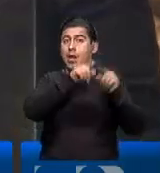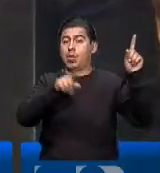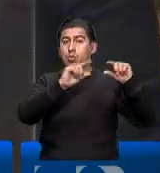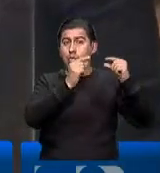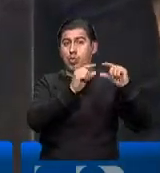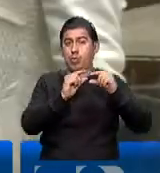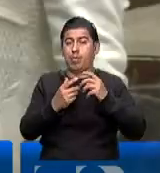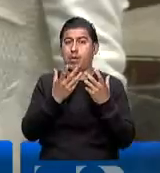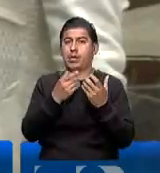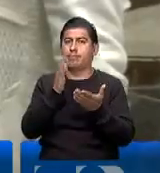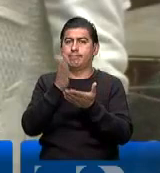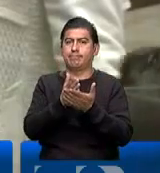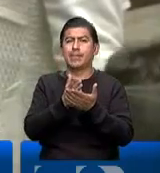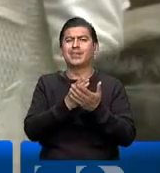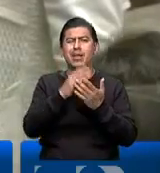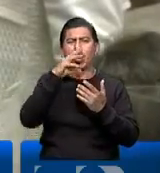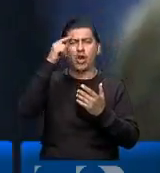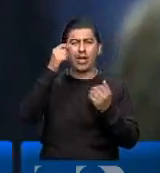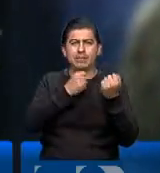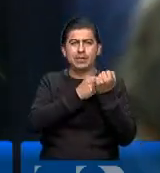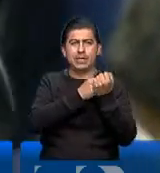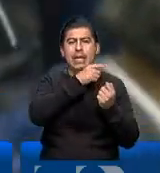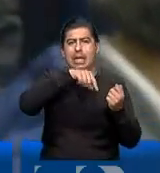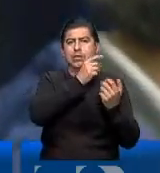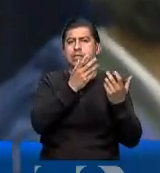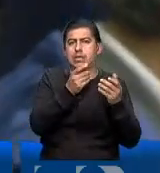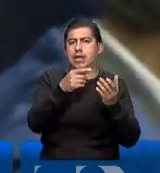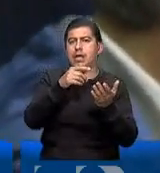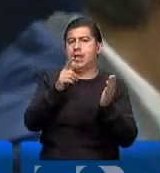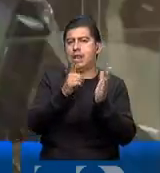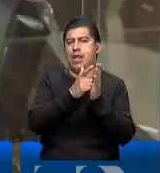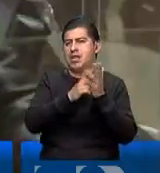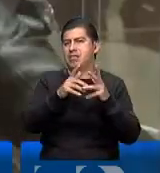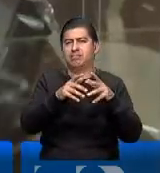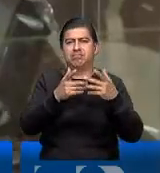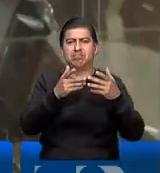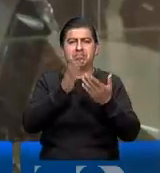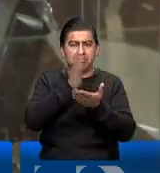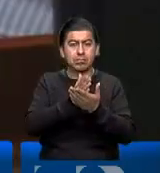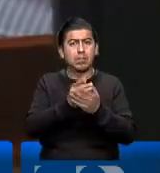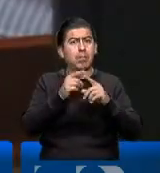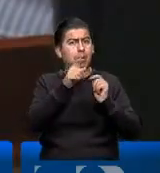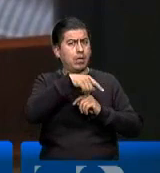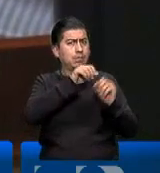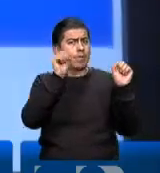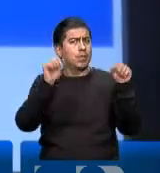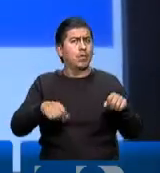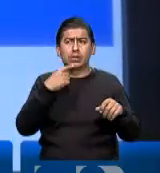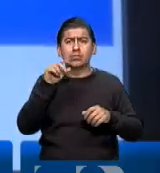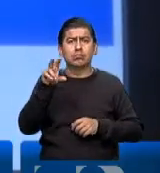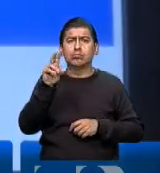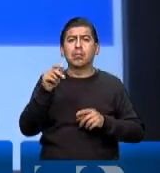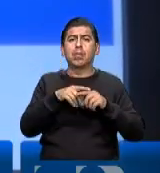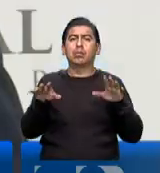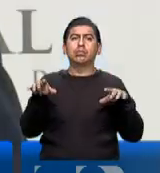la asamblea nacional incluido el bloque correísta lo que resulta extraño pues estuvo en sus propias manos la negación de la normativa y